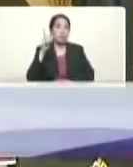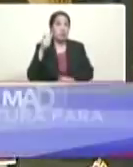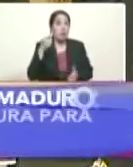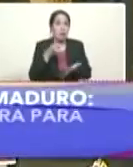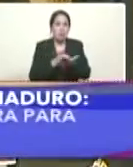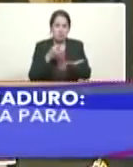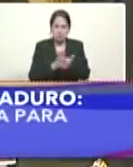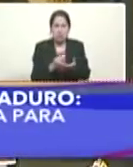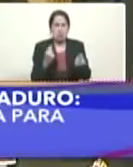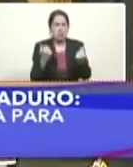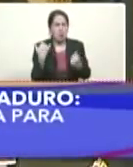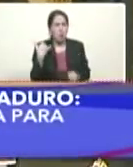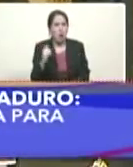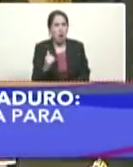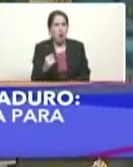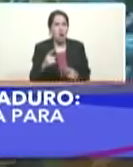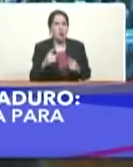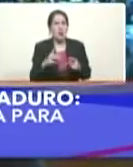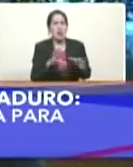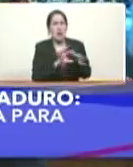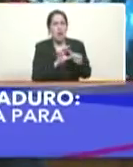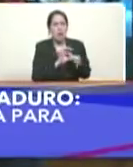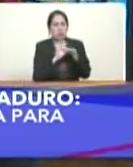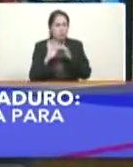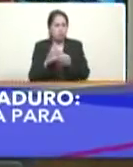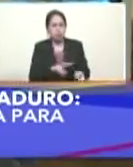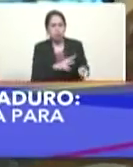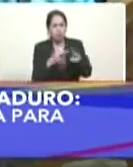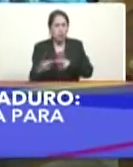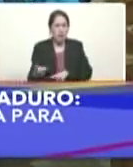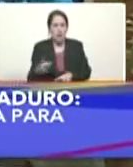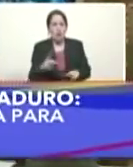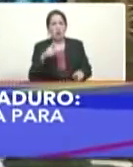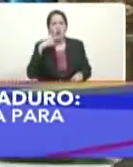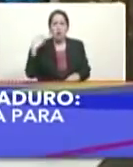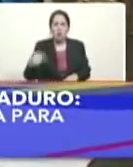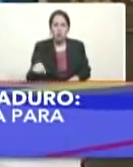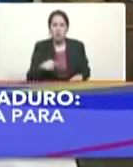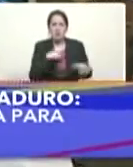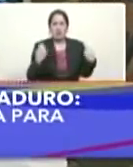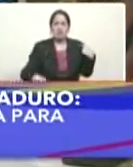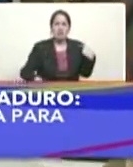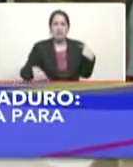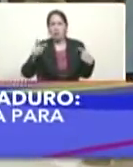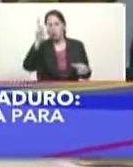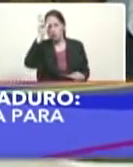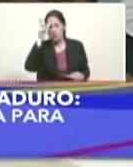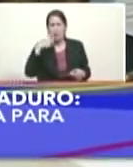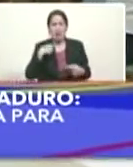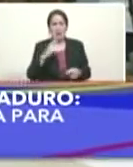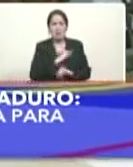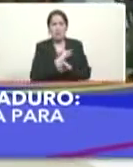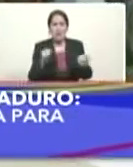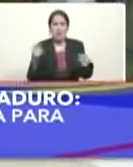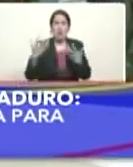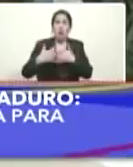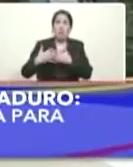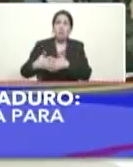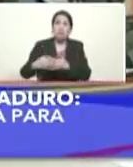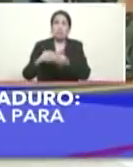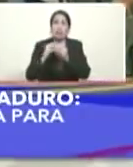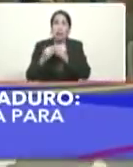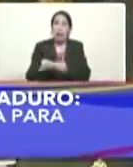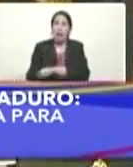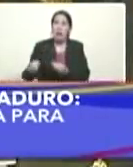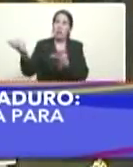tengo la alianza con rusia china turquía está lista para traer repuestos que hagan falta de ella el